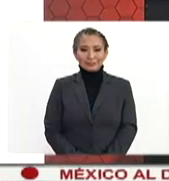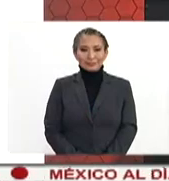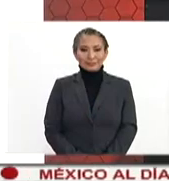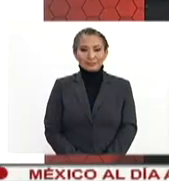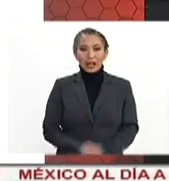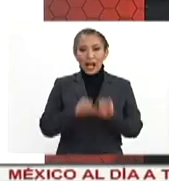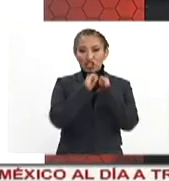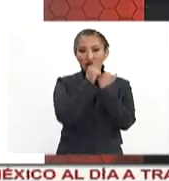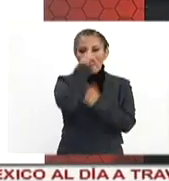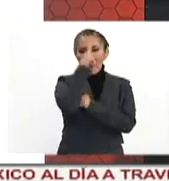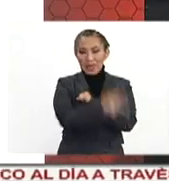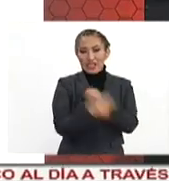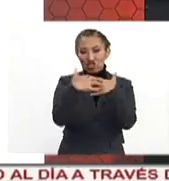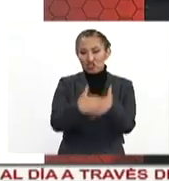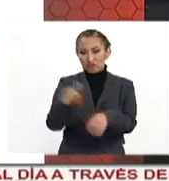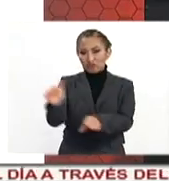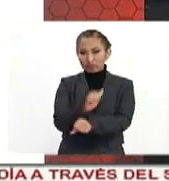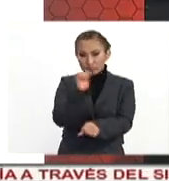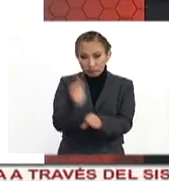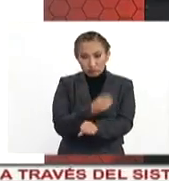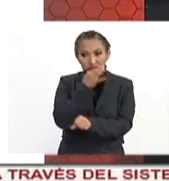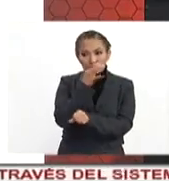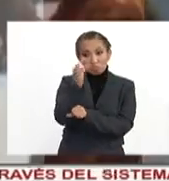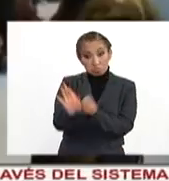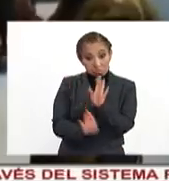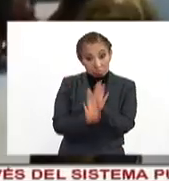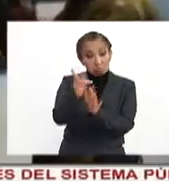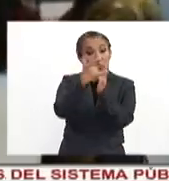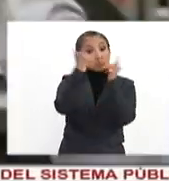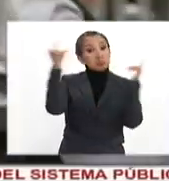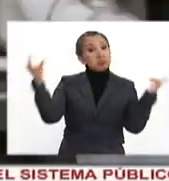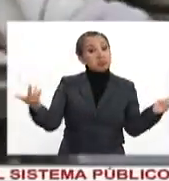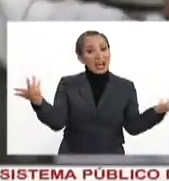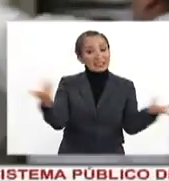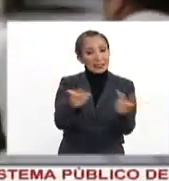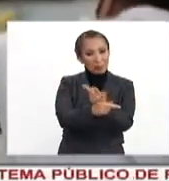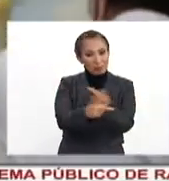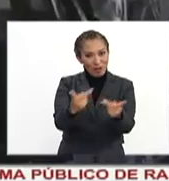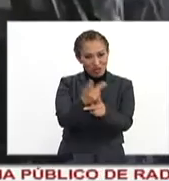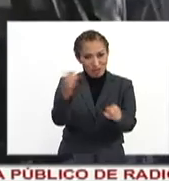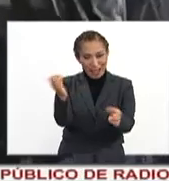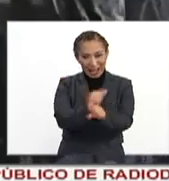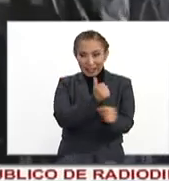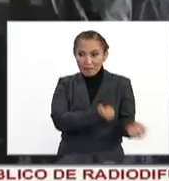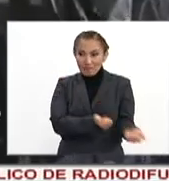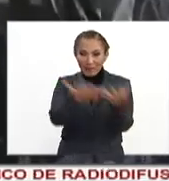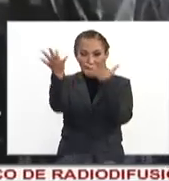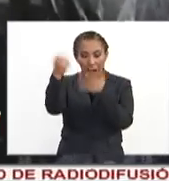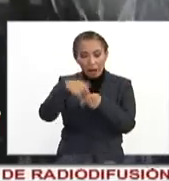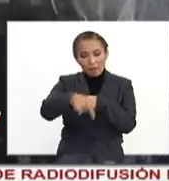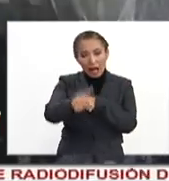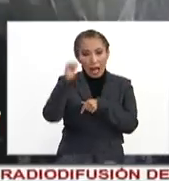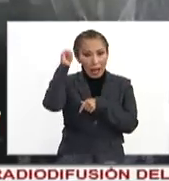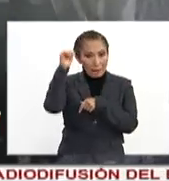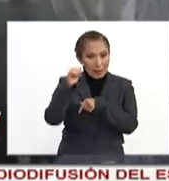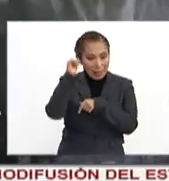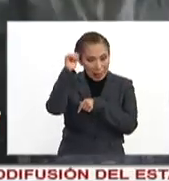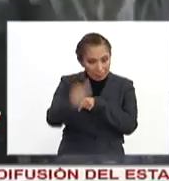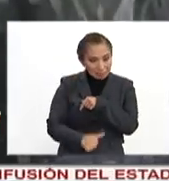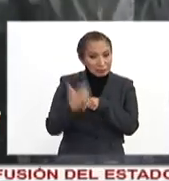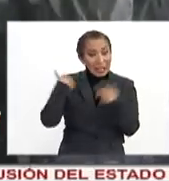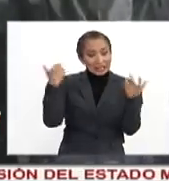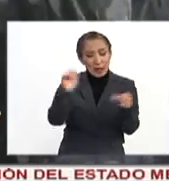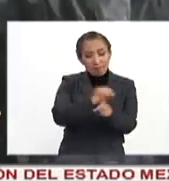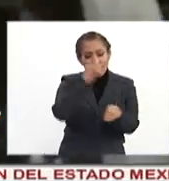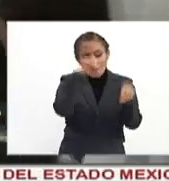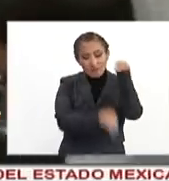La Asociación Mexicana de la Industria Automotriz reportó niveles históricos en producción y exportación durante abril. Se